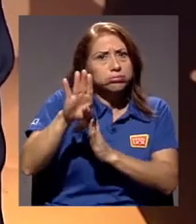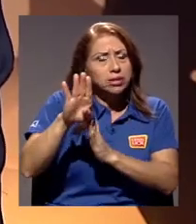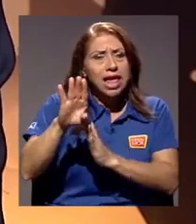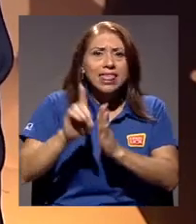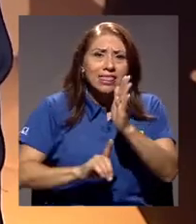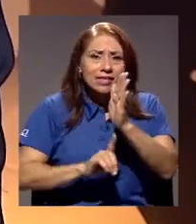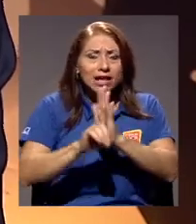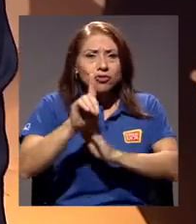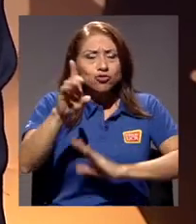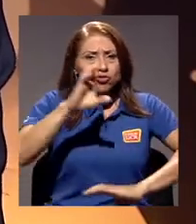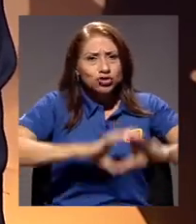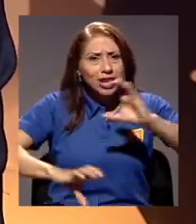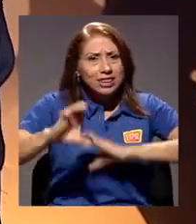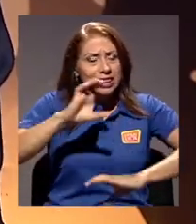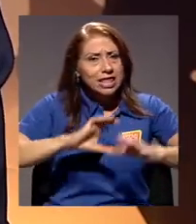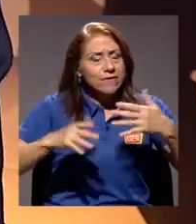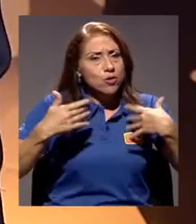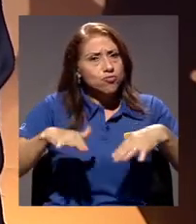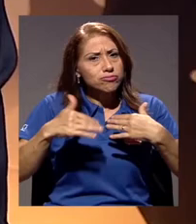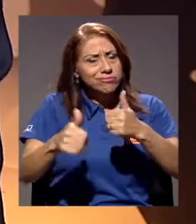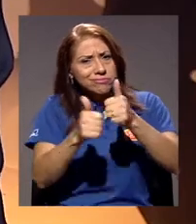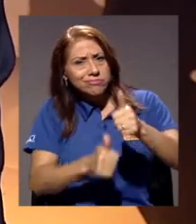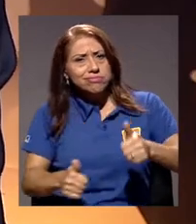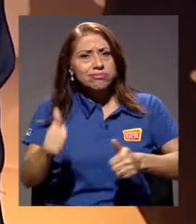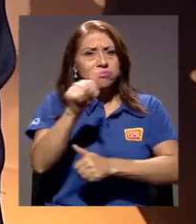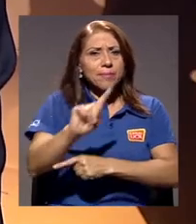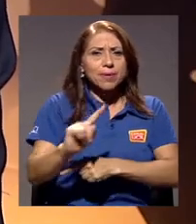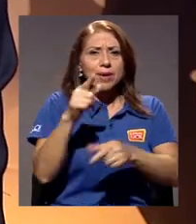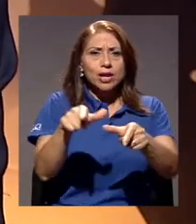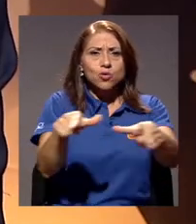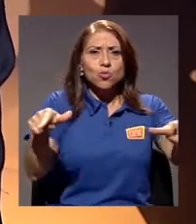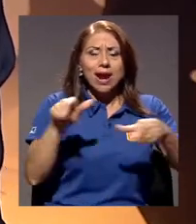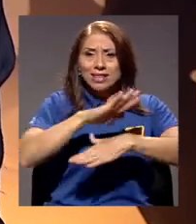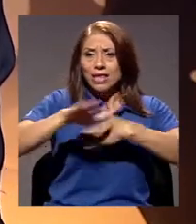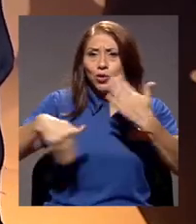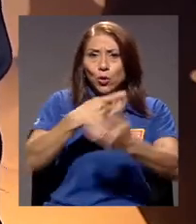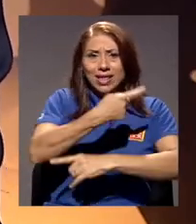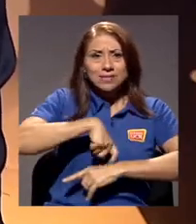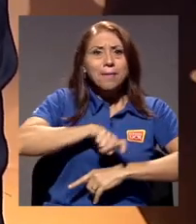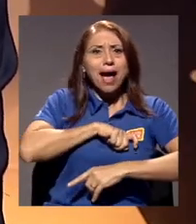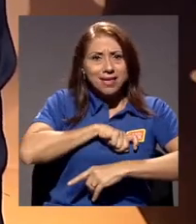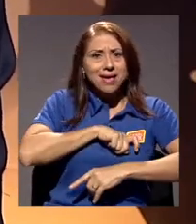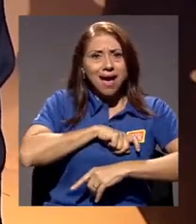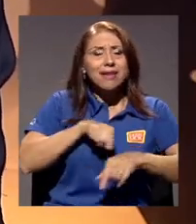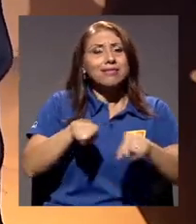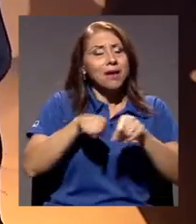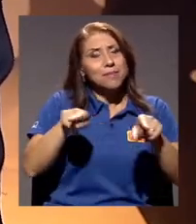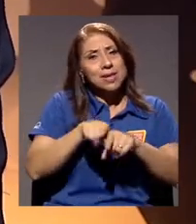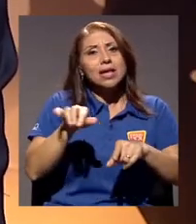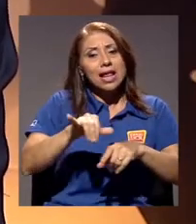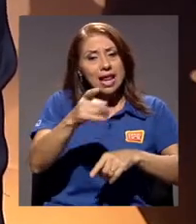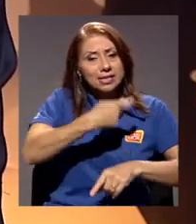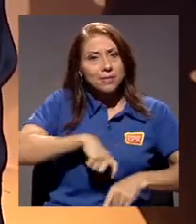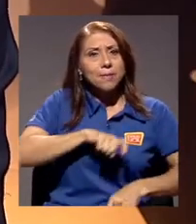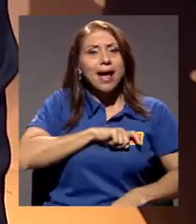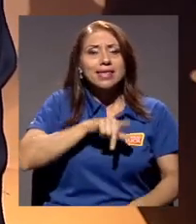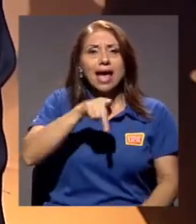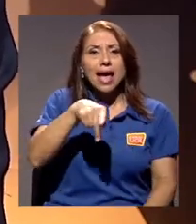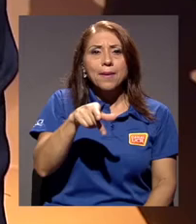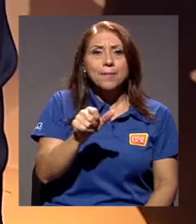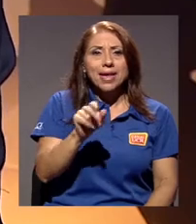el primer lugar de toda españa la españa peninsular es americana como las y